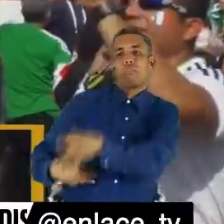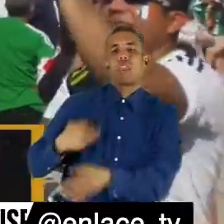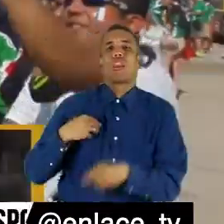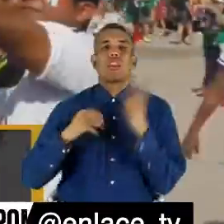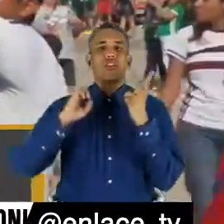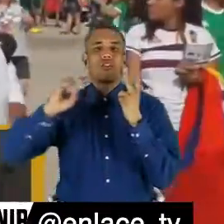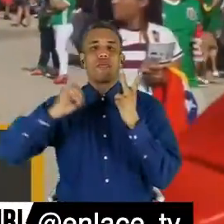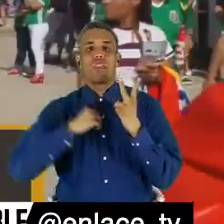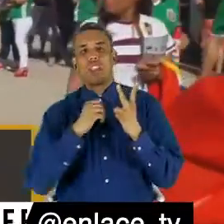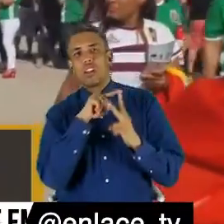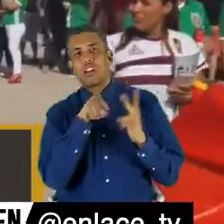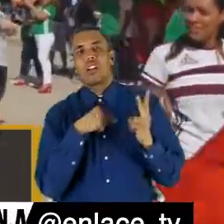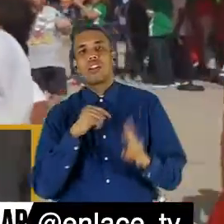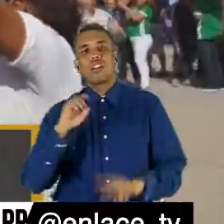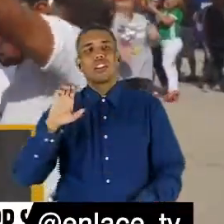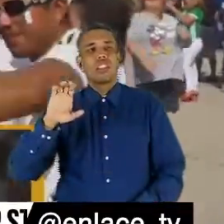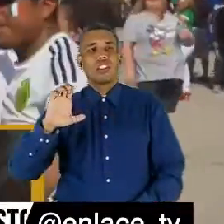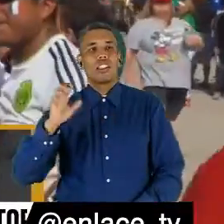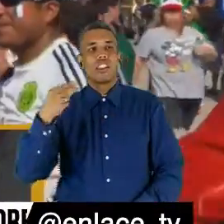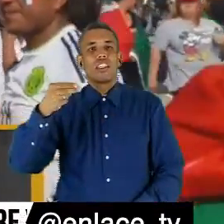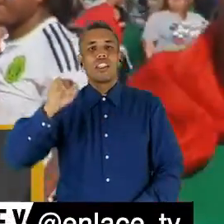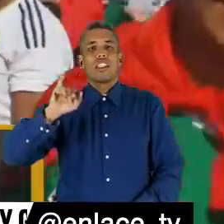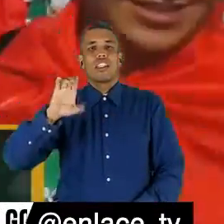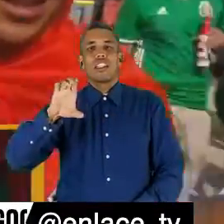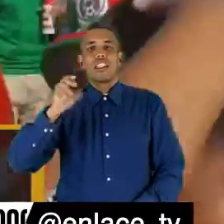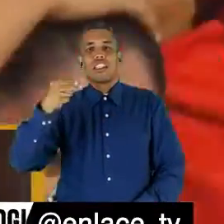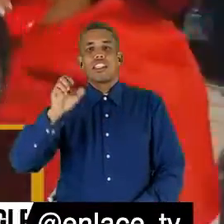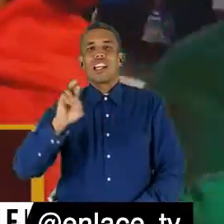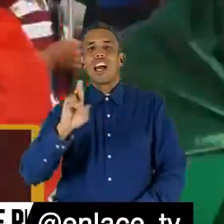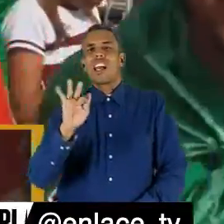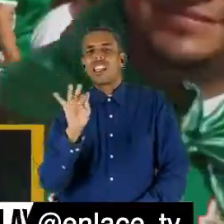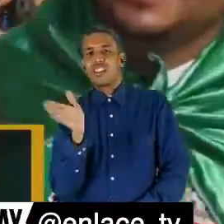Chicharito. Andrés Guardado también.